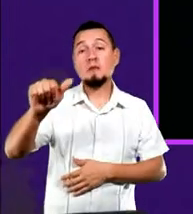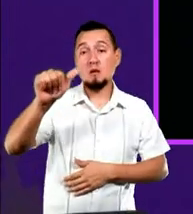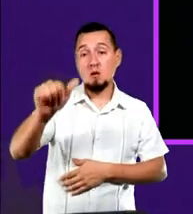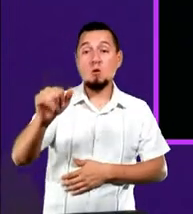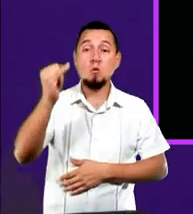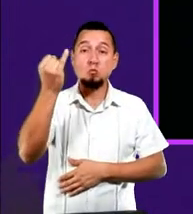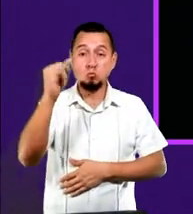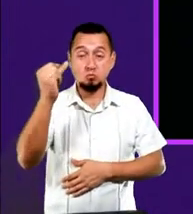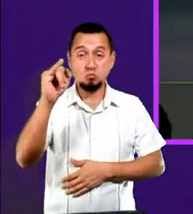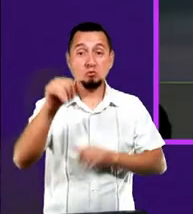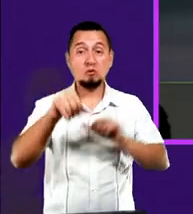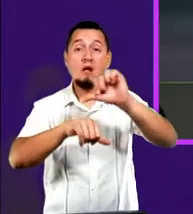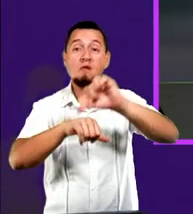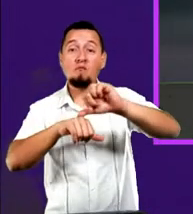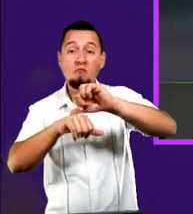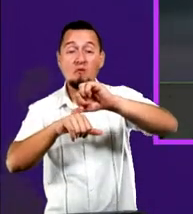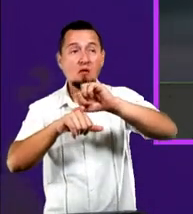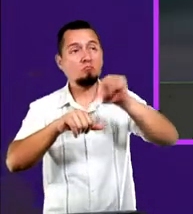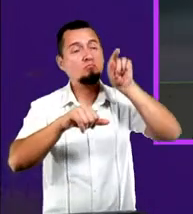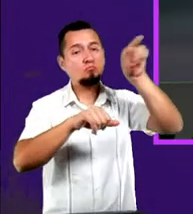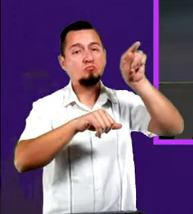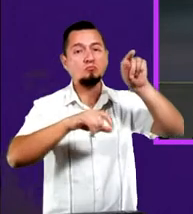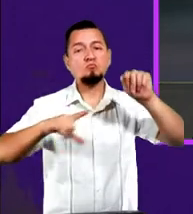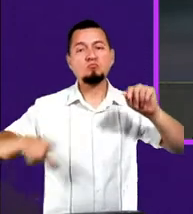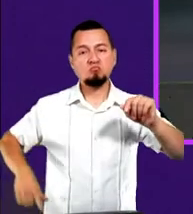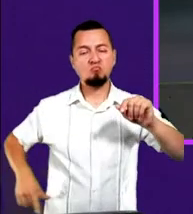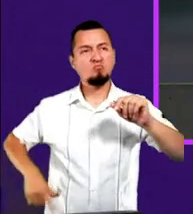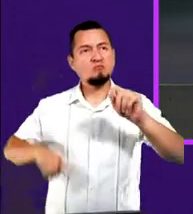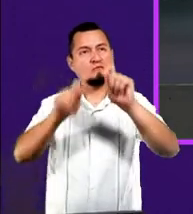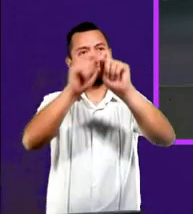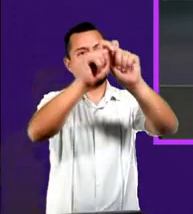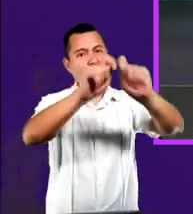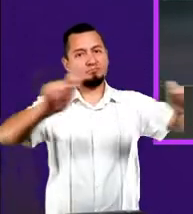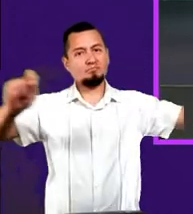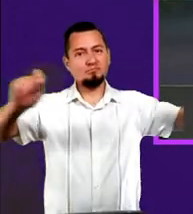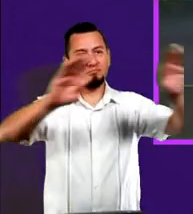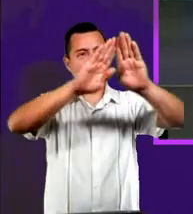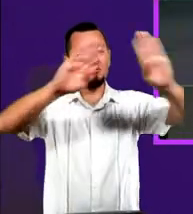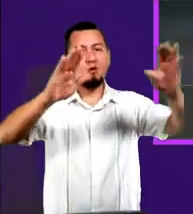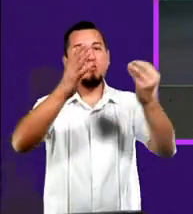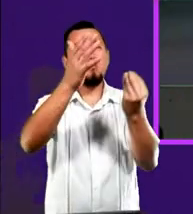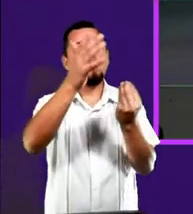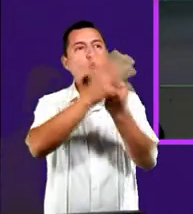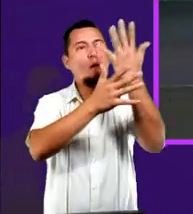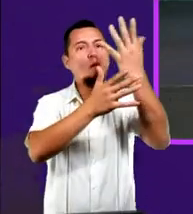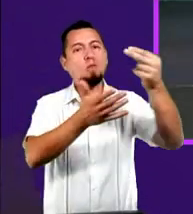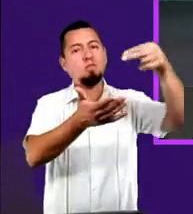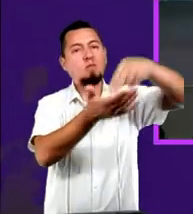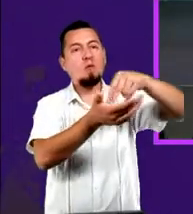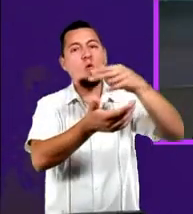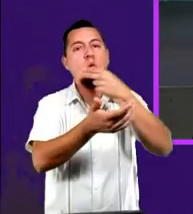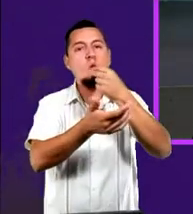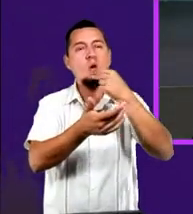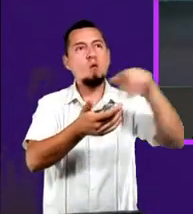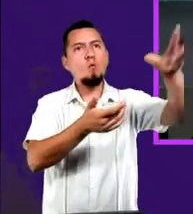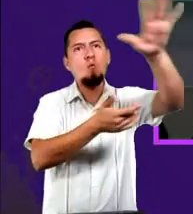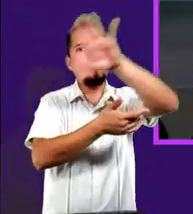estatua en la rotonda de las mujeres y los hombres ilustres de Prisciliano Sánchez.